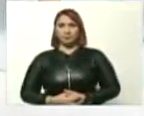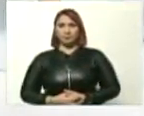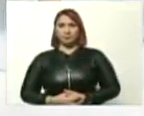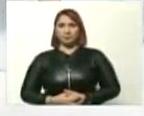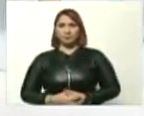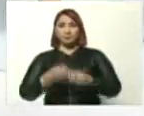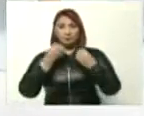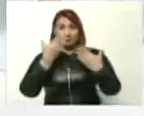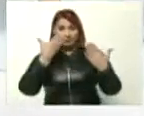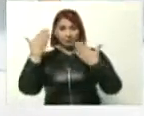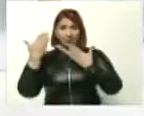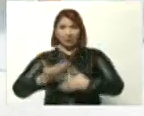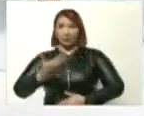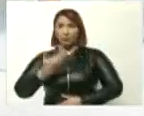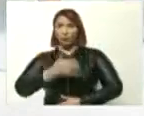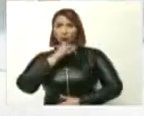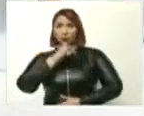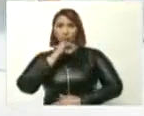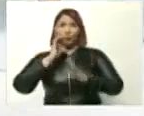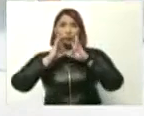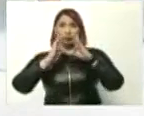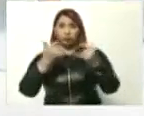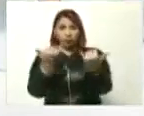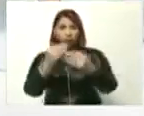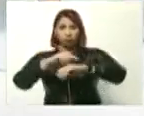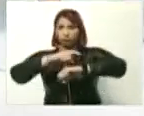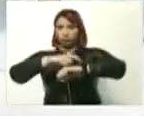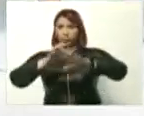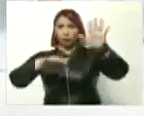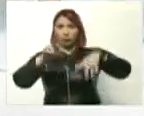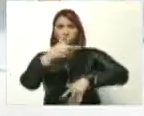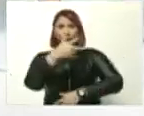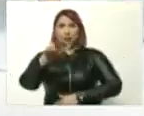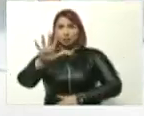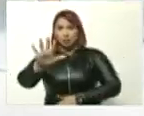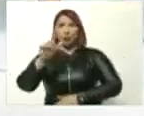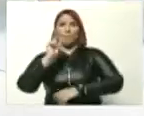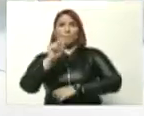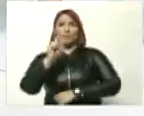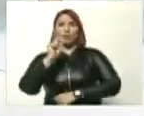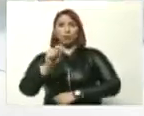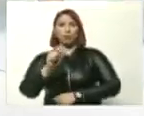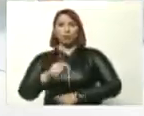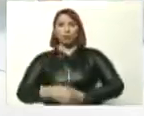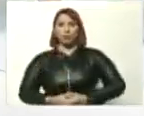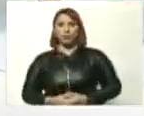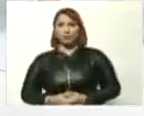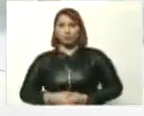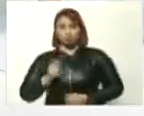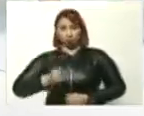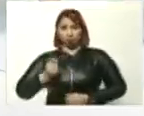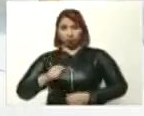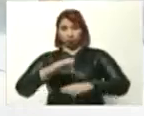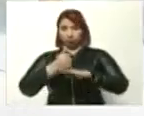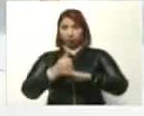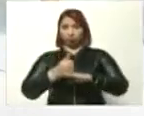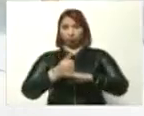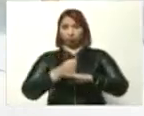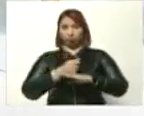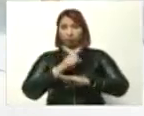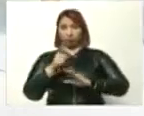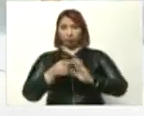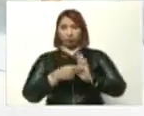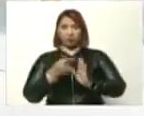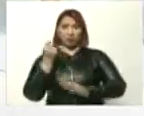Bien, allí tenían importantes declaraciones a esta hora, 12:35 minutos del mediodía, del fiscal general de la República,